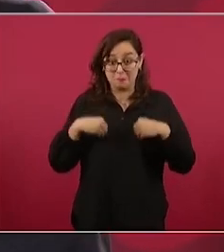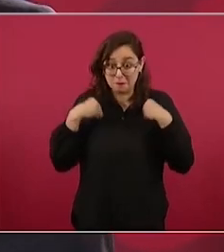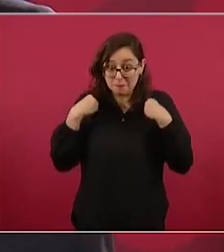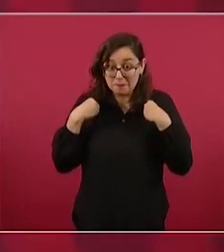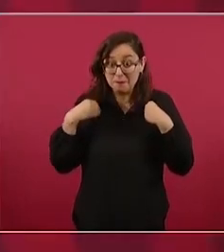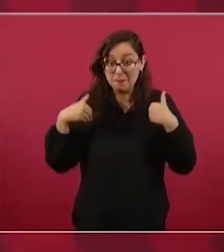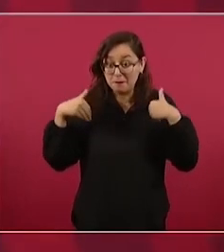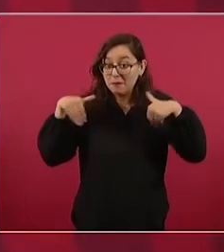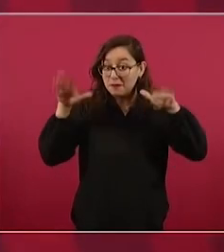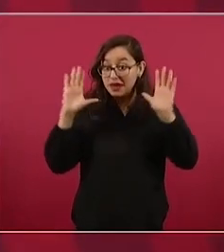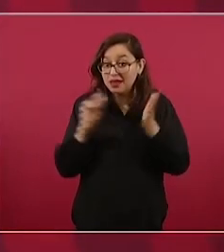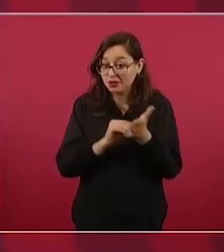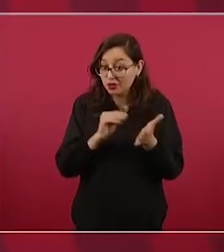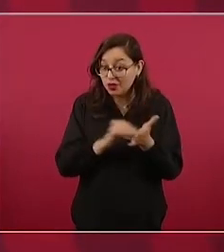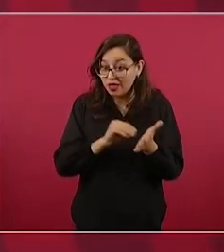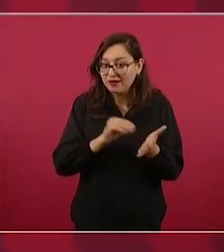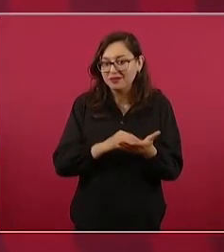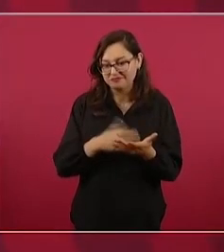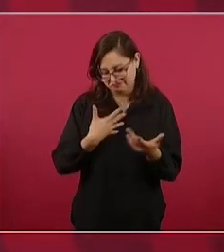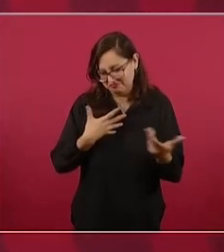Desde luego,